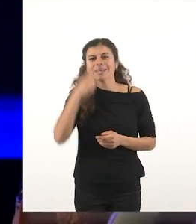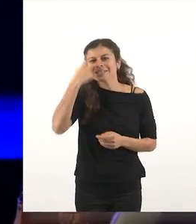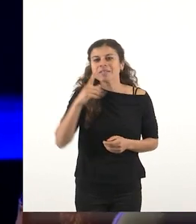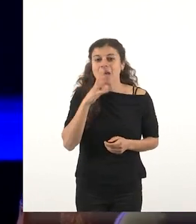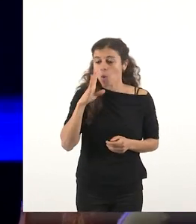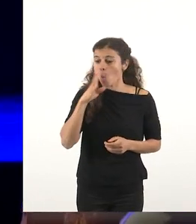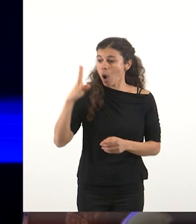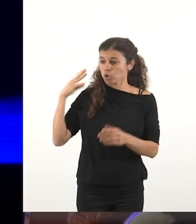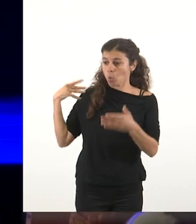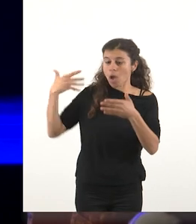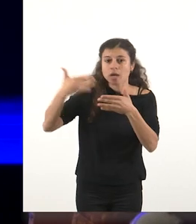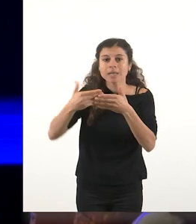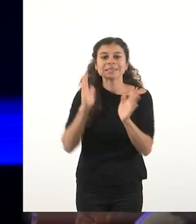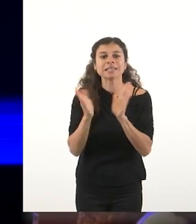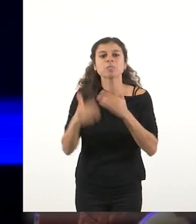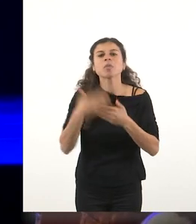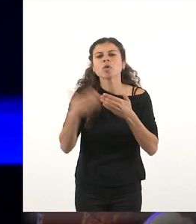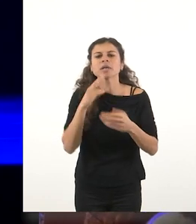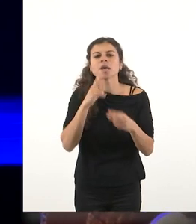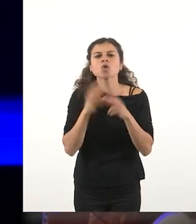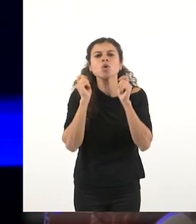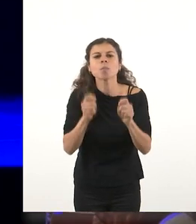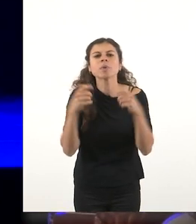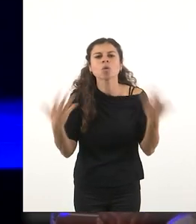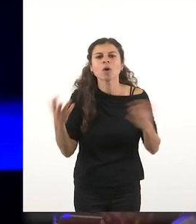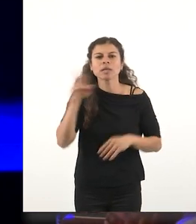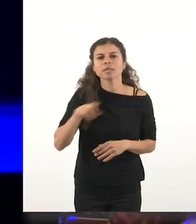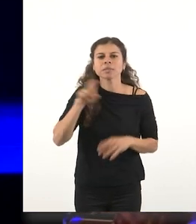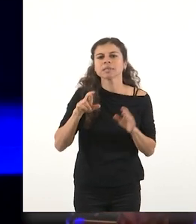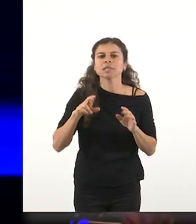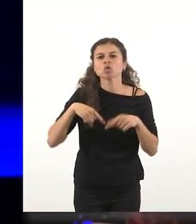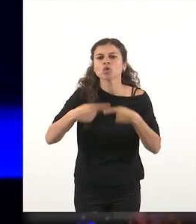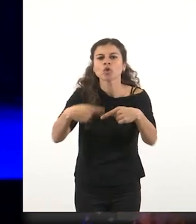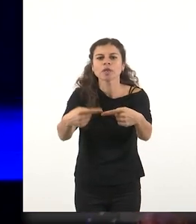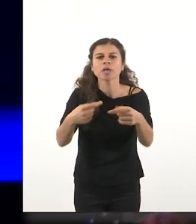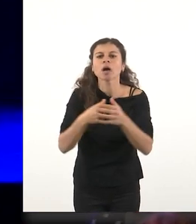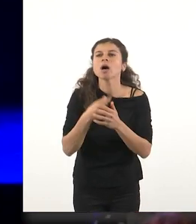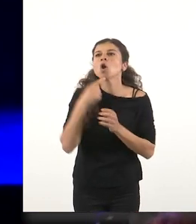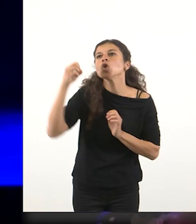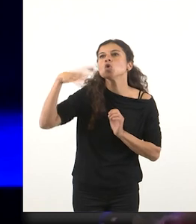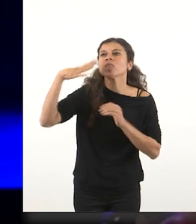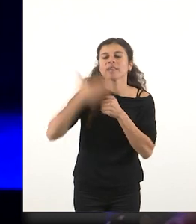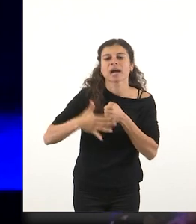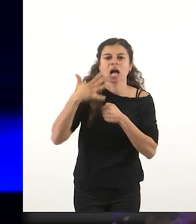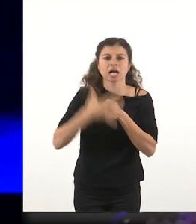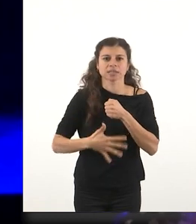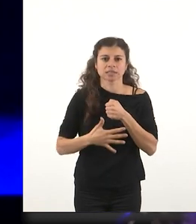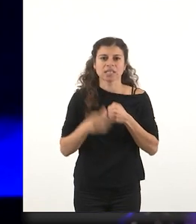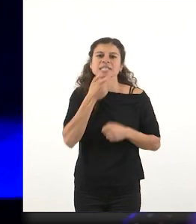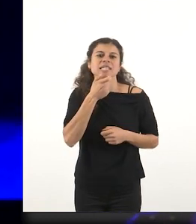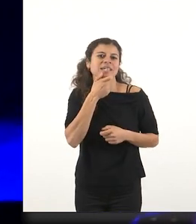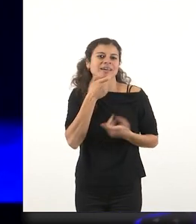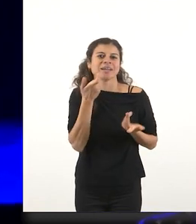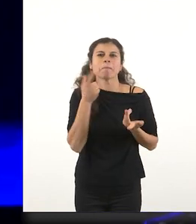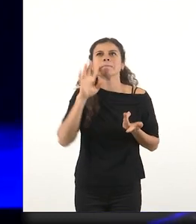hace 4 años para acá en terapia moderna que no paramos de repetirlo todos los días? Que te hagan... Luz de gas, que en inglés suena